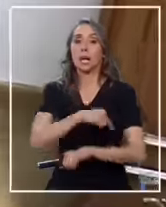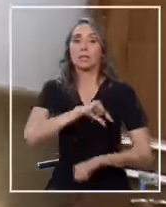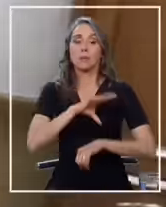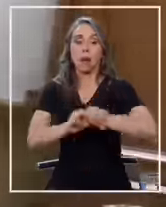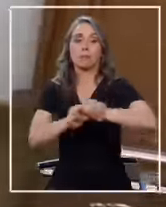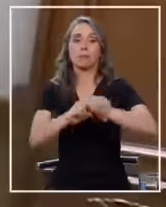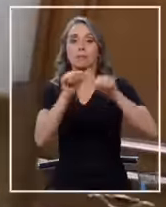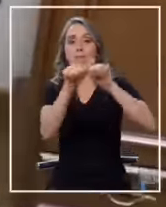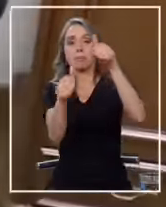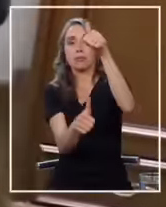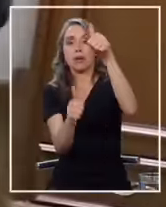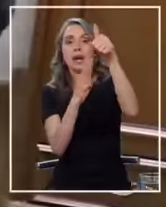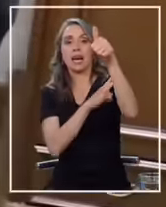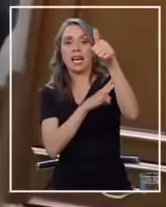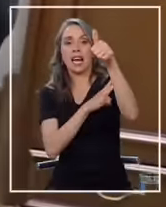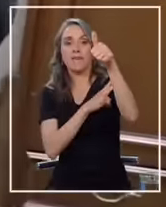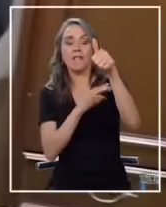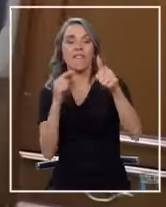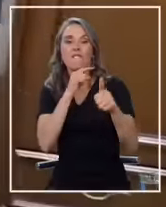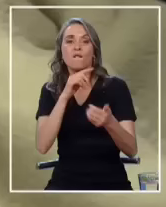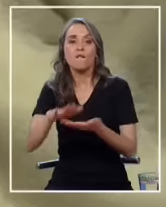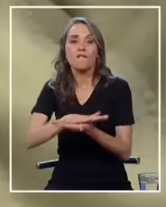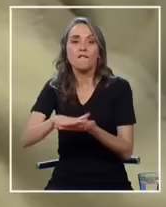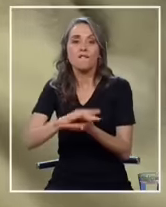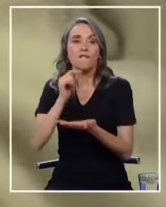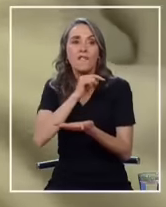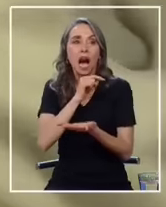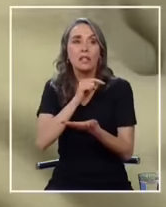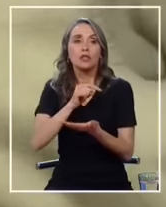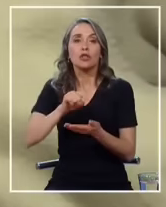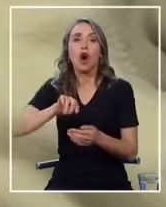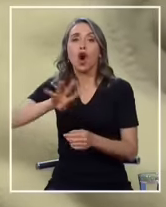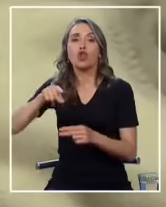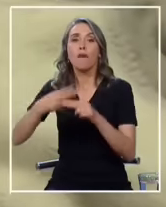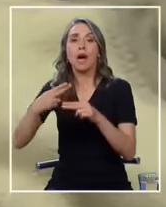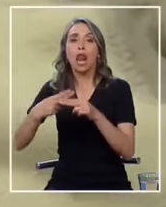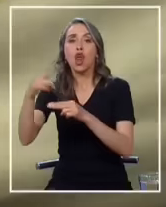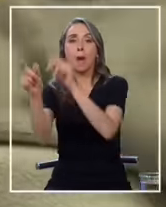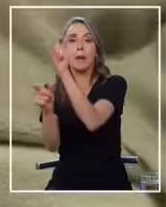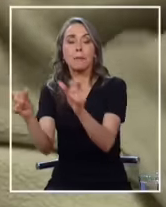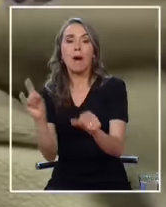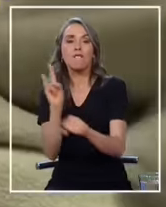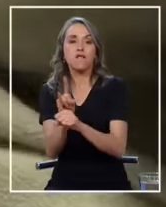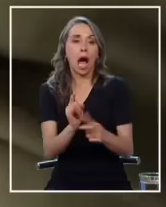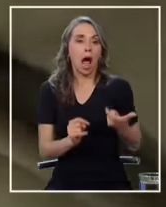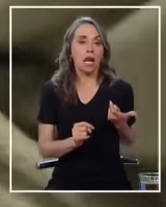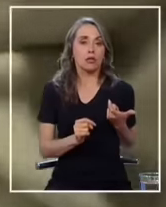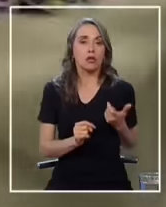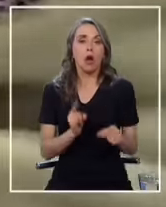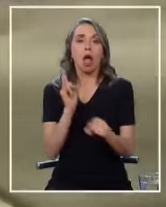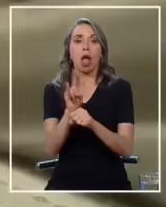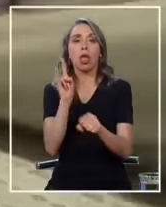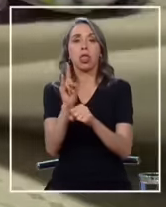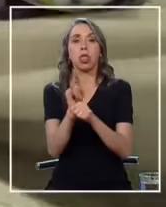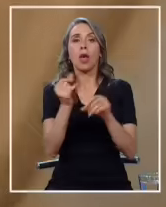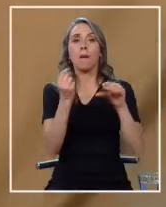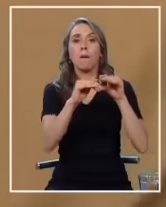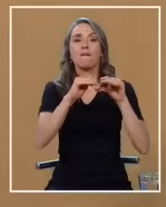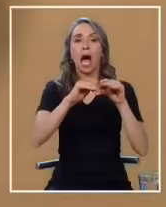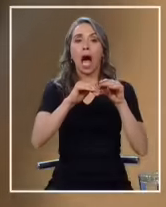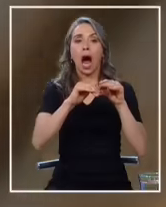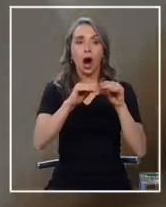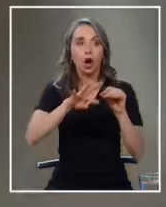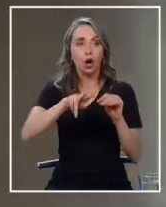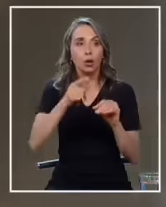la estructura de la banda encargada de la falsificación, la usurpación de identidades y la realización de estafas bancarias.